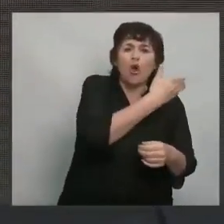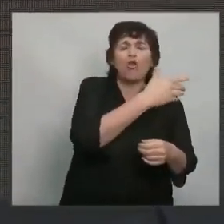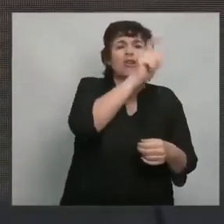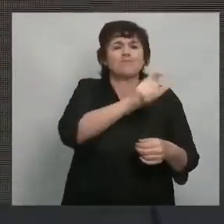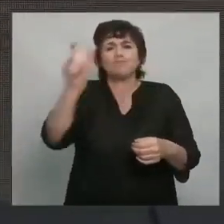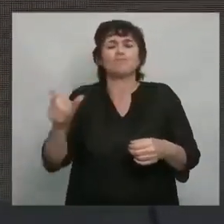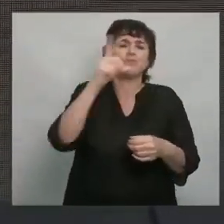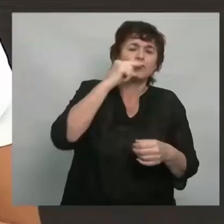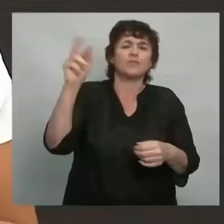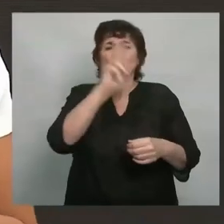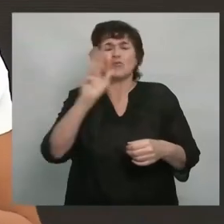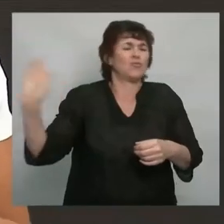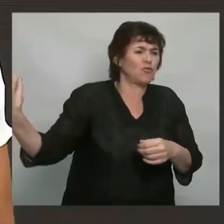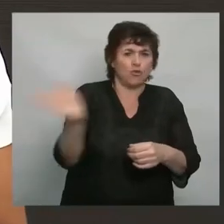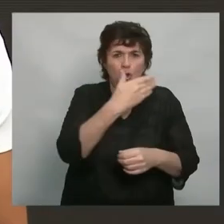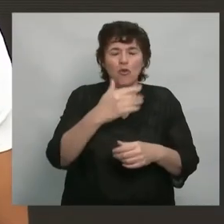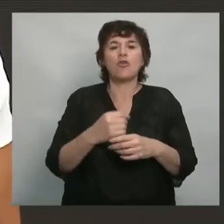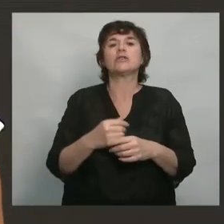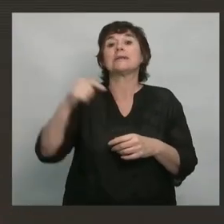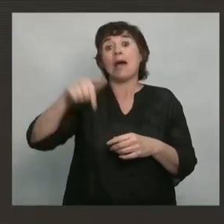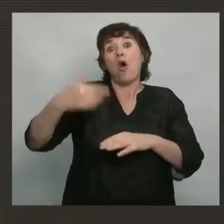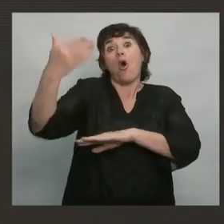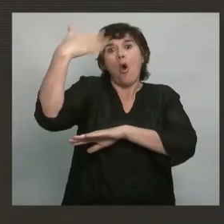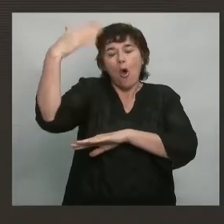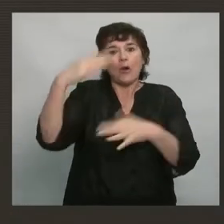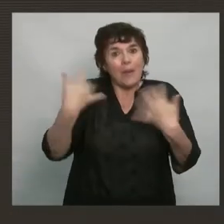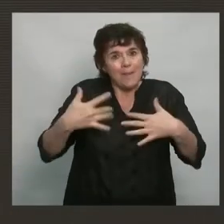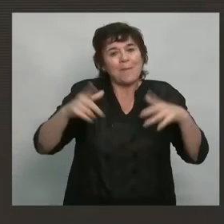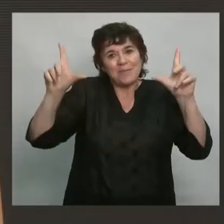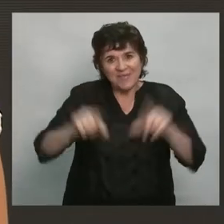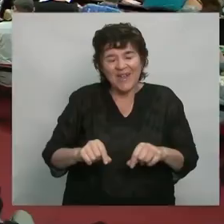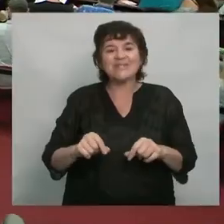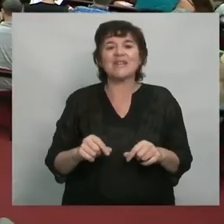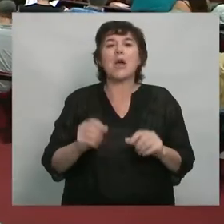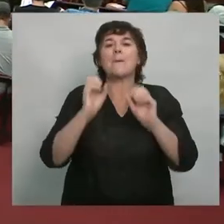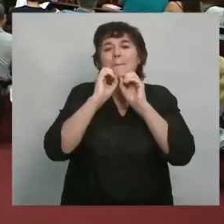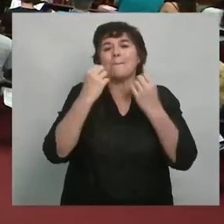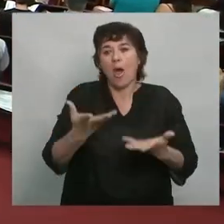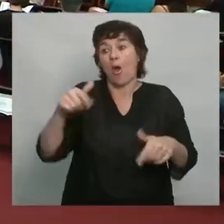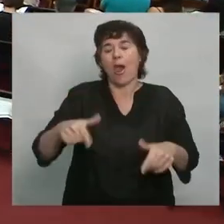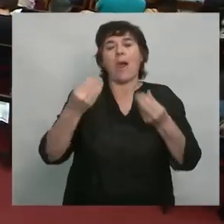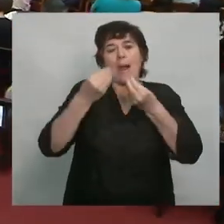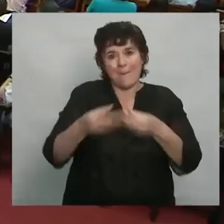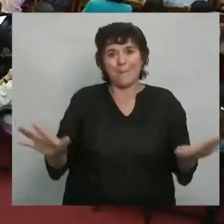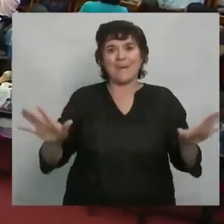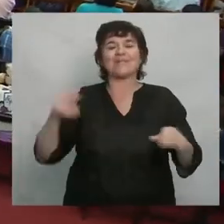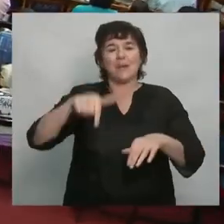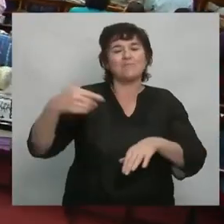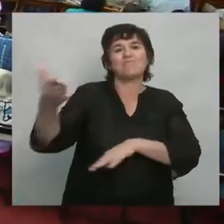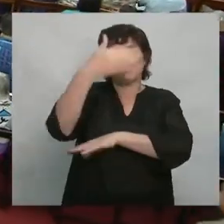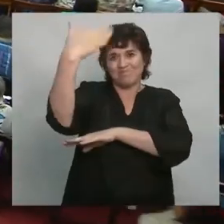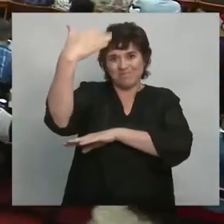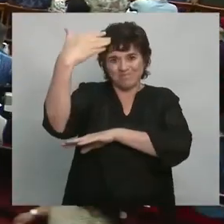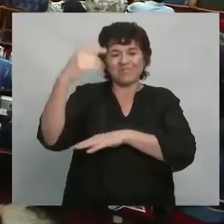todas. Vamos a tener jornadas muy intensas, así que creo que lo mejor va a ser empezar con la jornada como